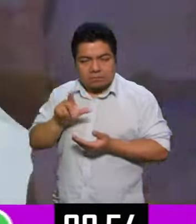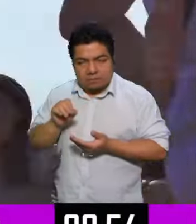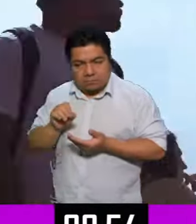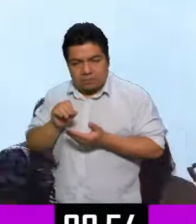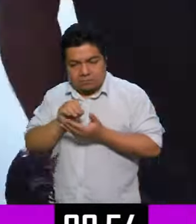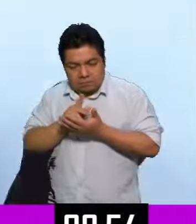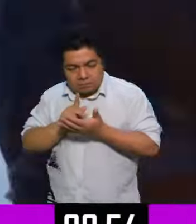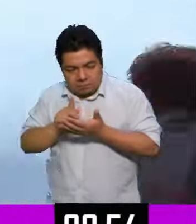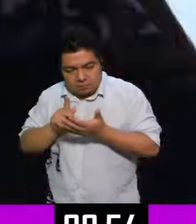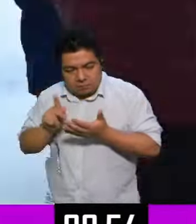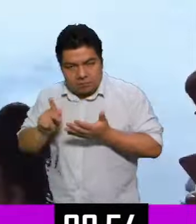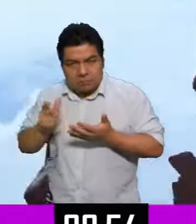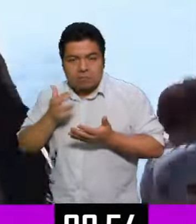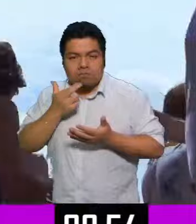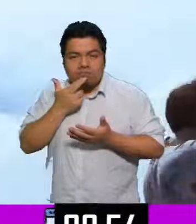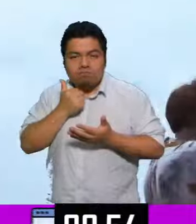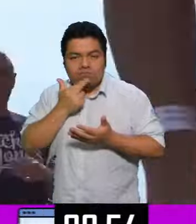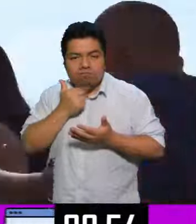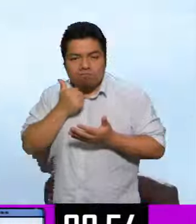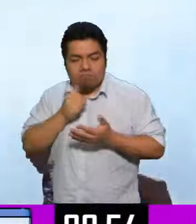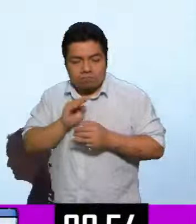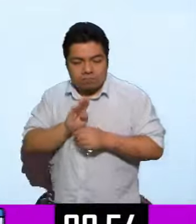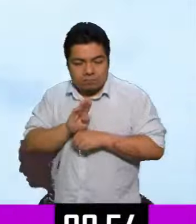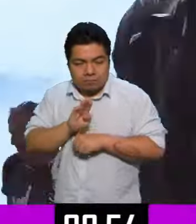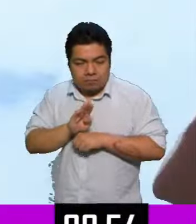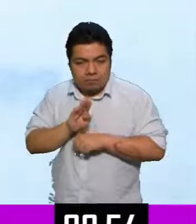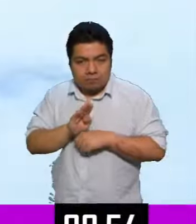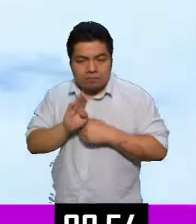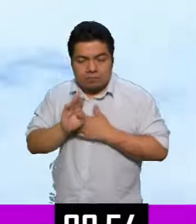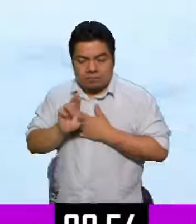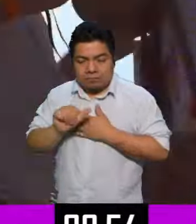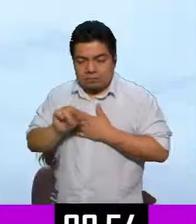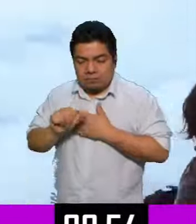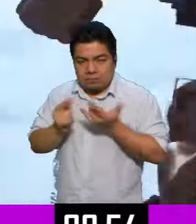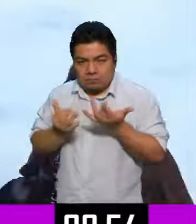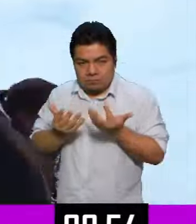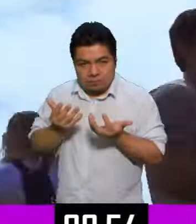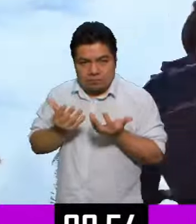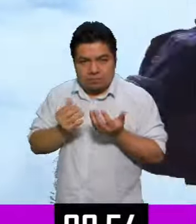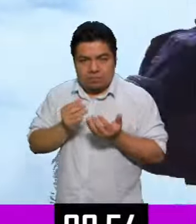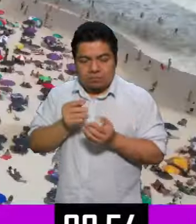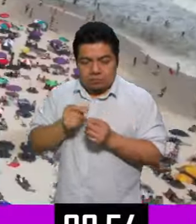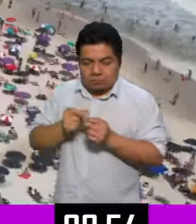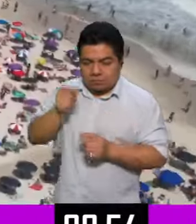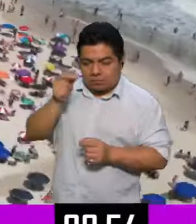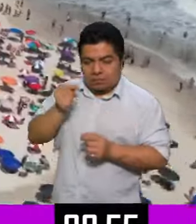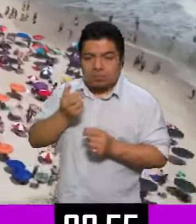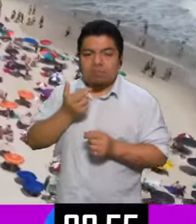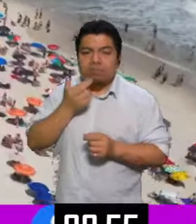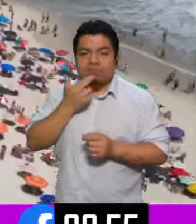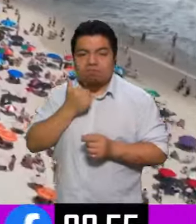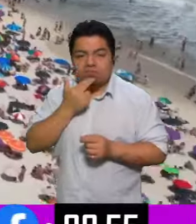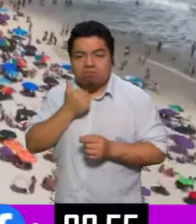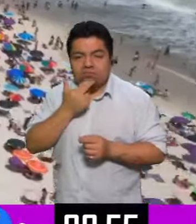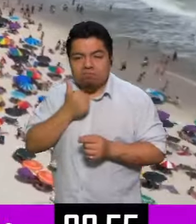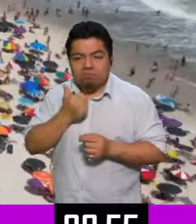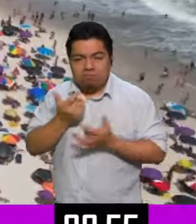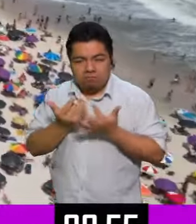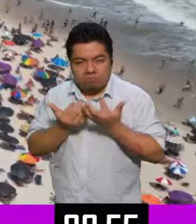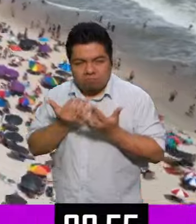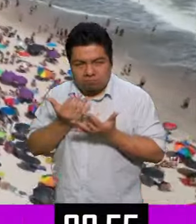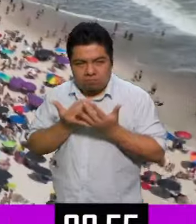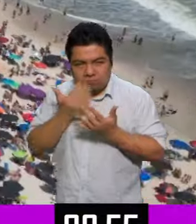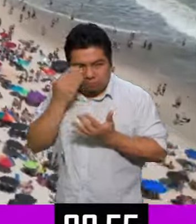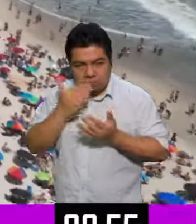colores rojos, y entonces Brasil viene de brasa, es un palo rojo. Como incendiado. Como